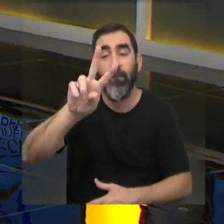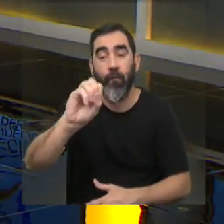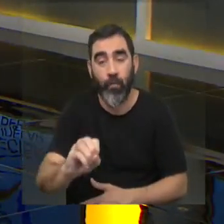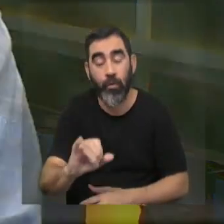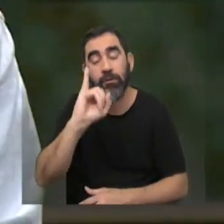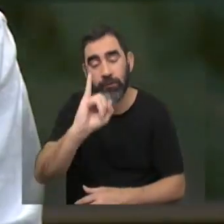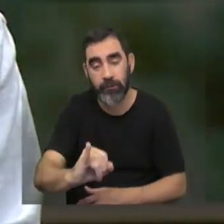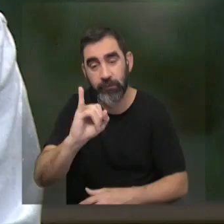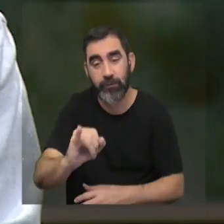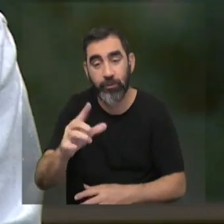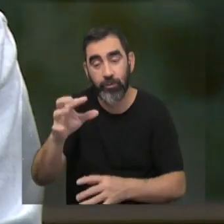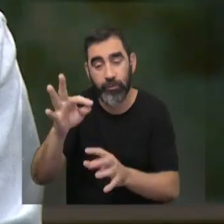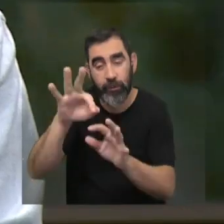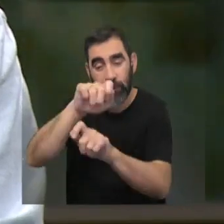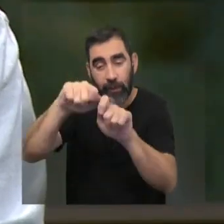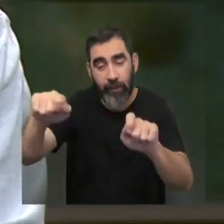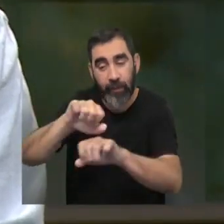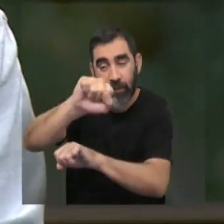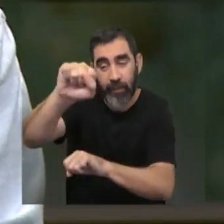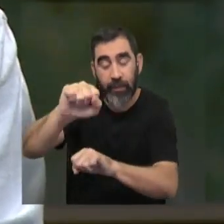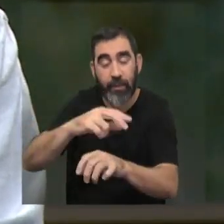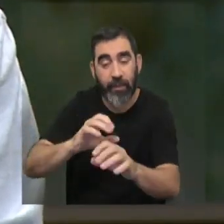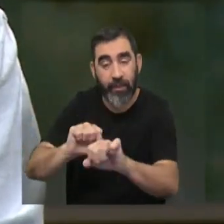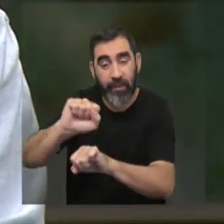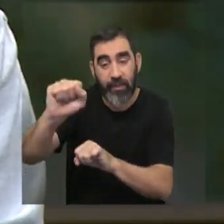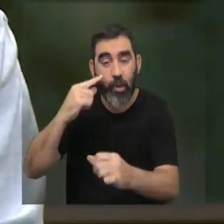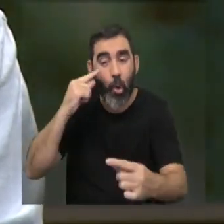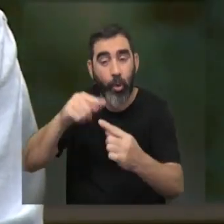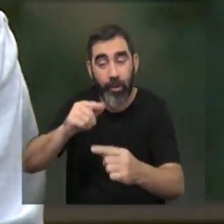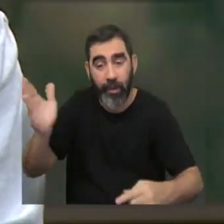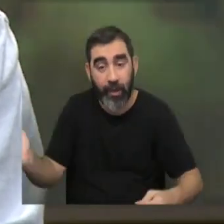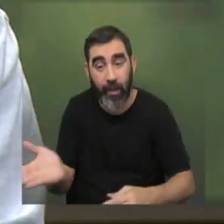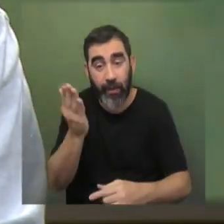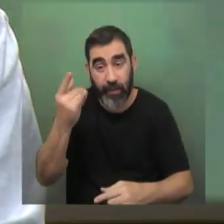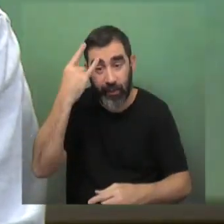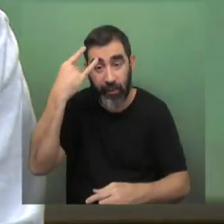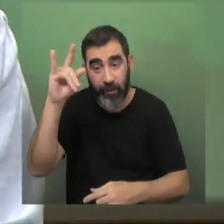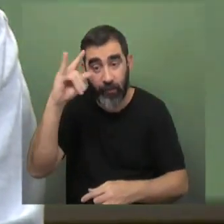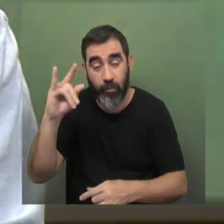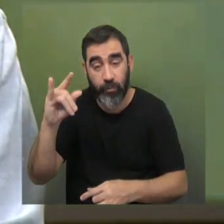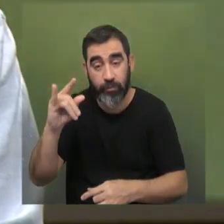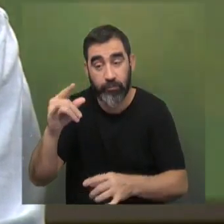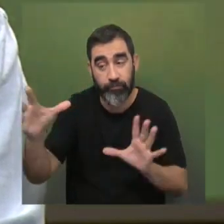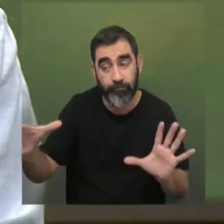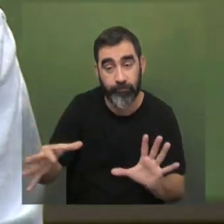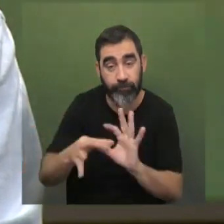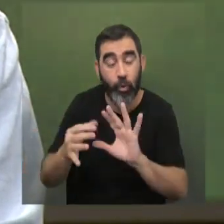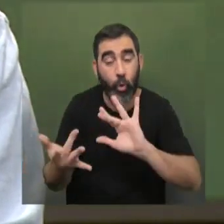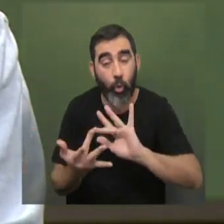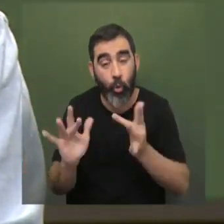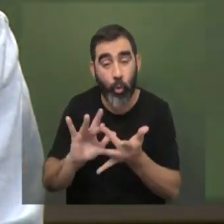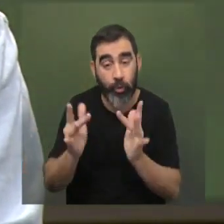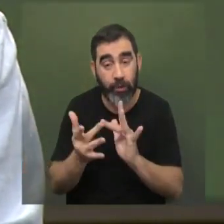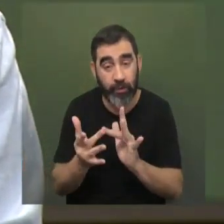partir de mi tesis de doctorado, donde justamente una intención de los productores ganaderos se contactaron